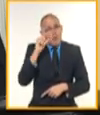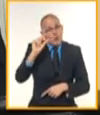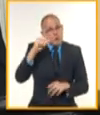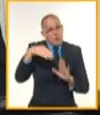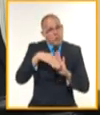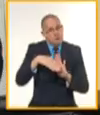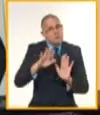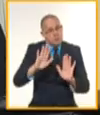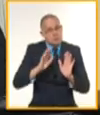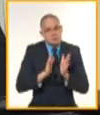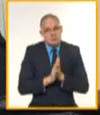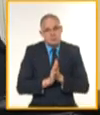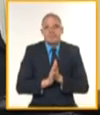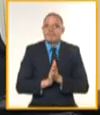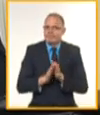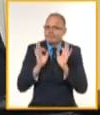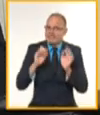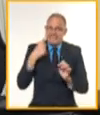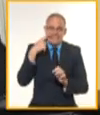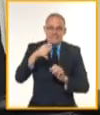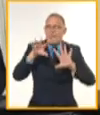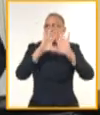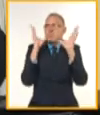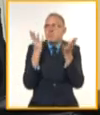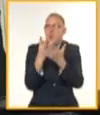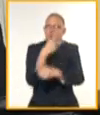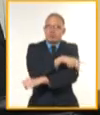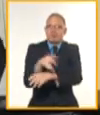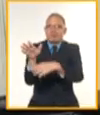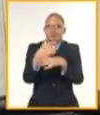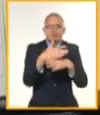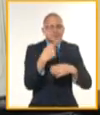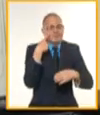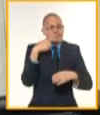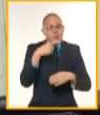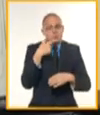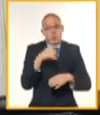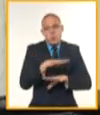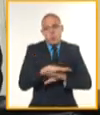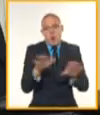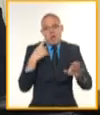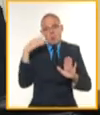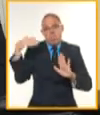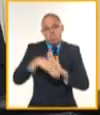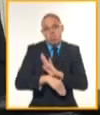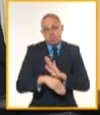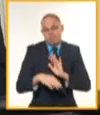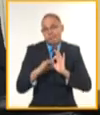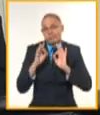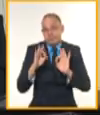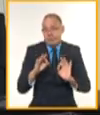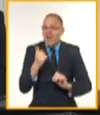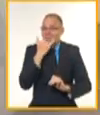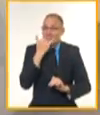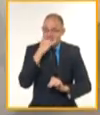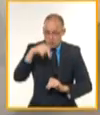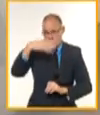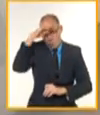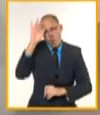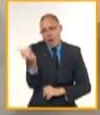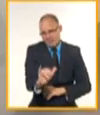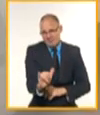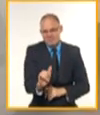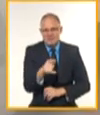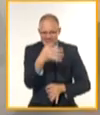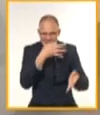y es parte de esa realidad también que nos circunda y que impacta, no hay dudas, también en nuestra realidad nacional. Gracias, Mejía,